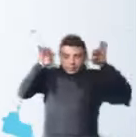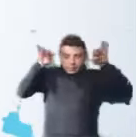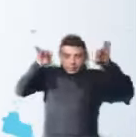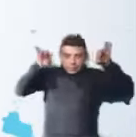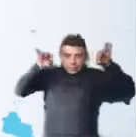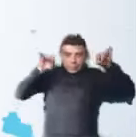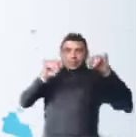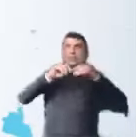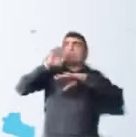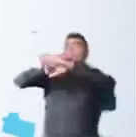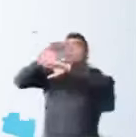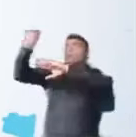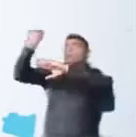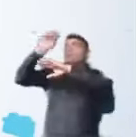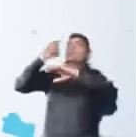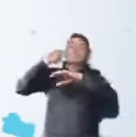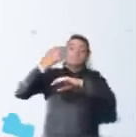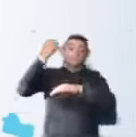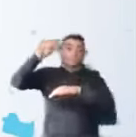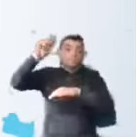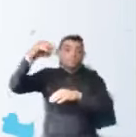virus.